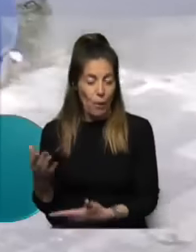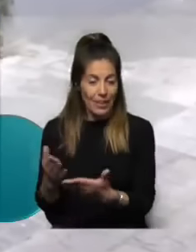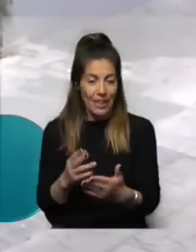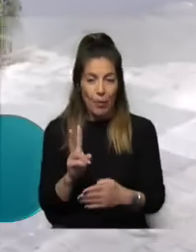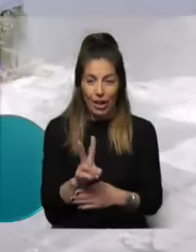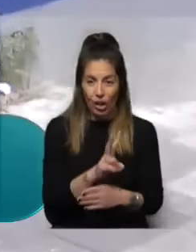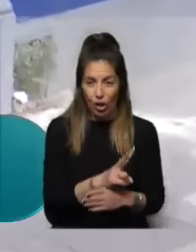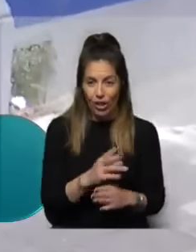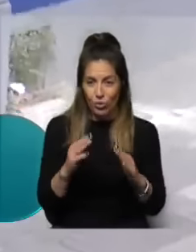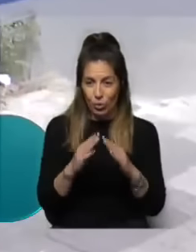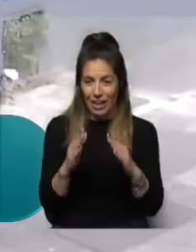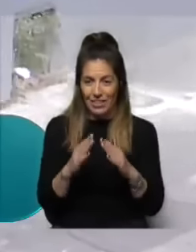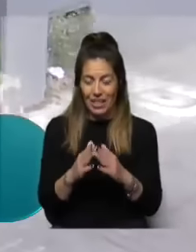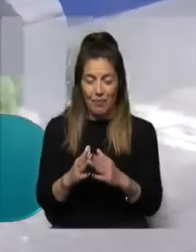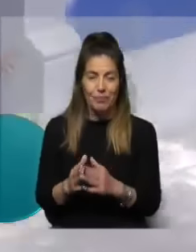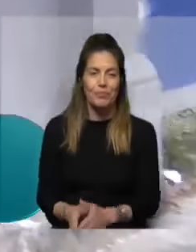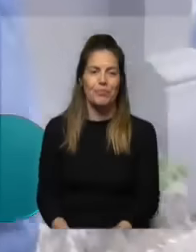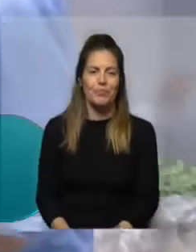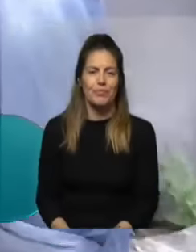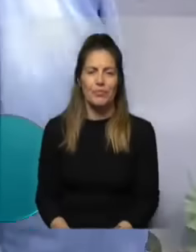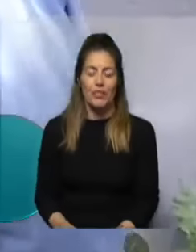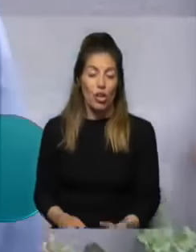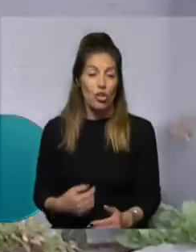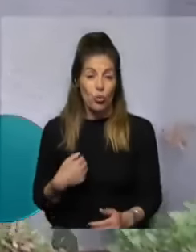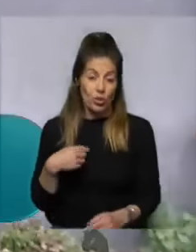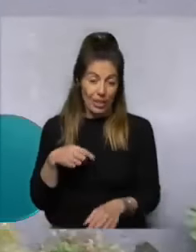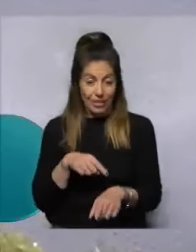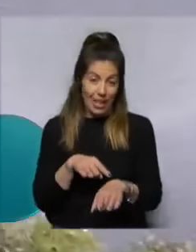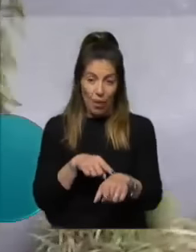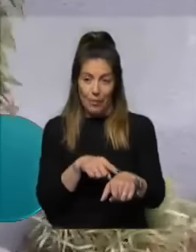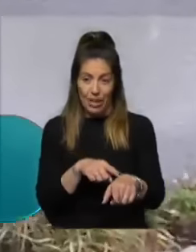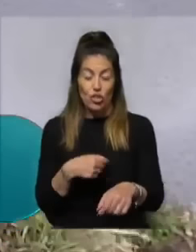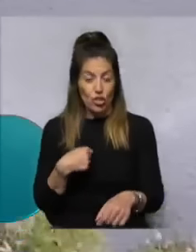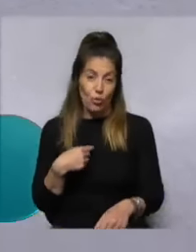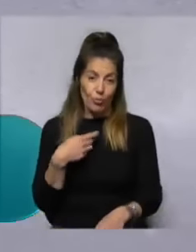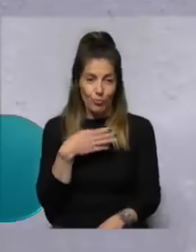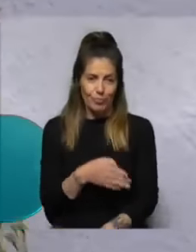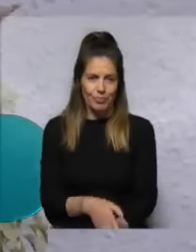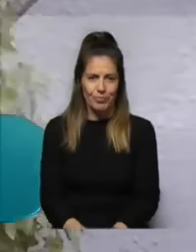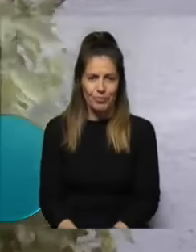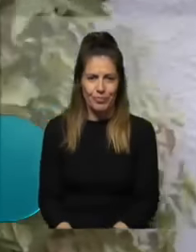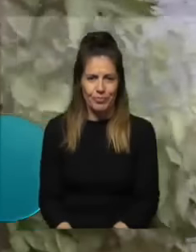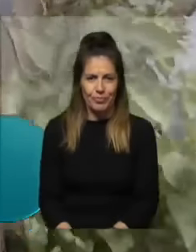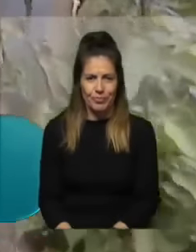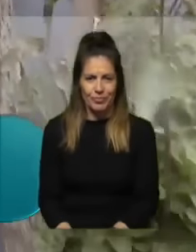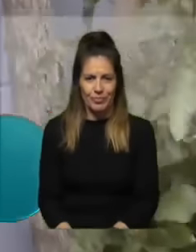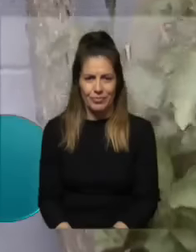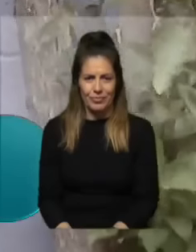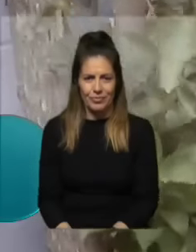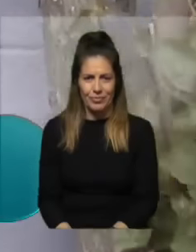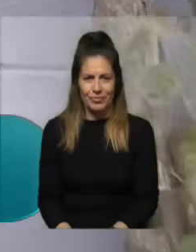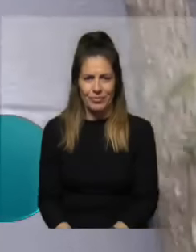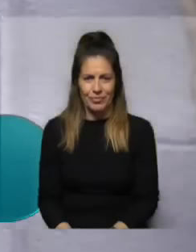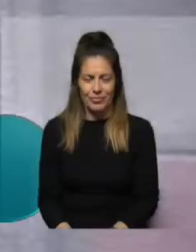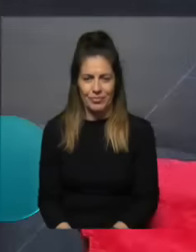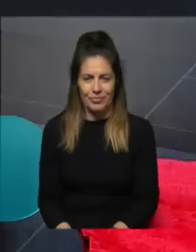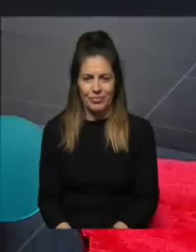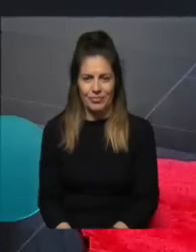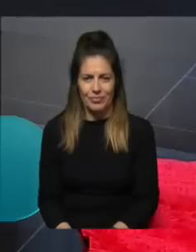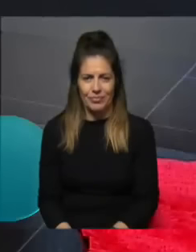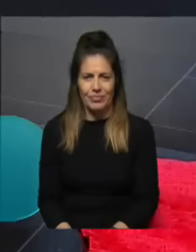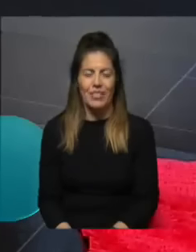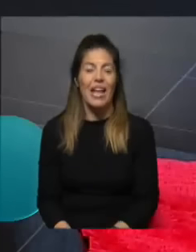sí, vamos arriba. Bueno, a ver, vecino, yo voy atrás suyo, usted me guiará, me dirá por JP, dónde debo mientras ir. Mientras tanto puerta te pregunto, principal. ¿Puerta principal? ¿Es cualquier tipo de